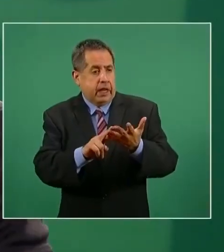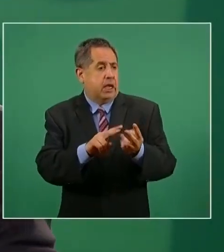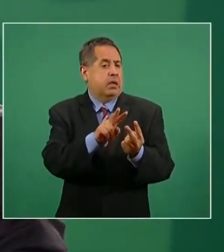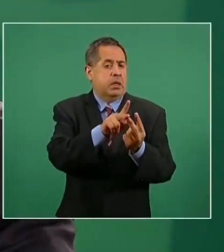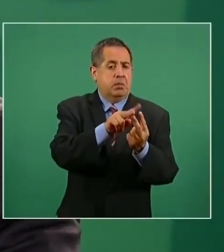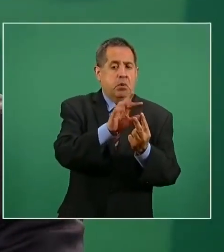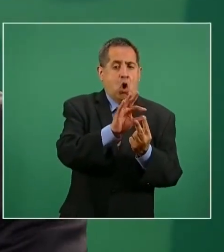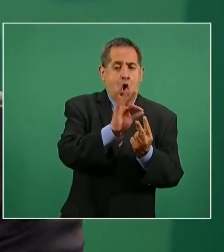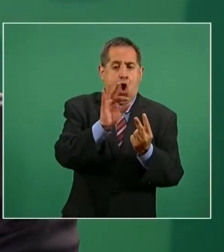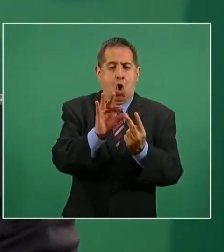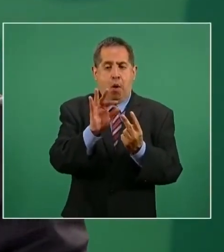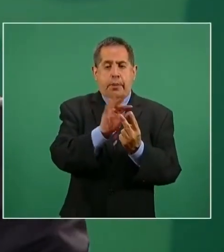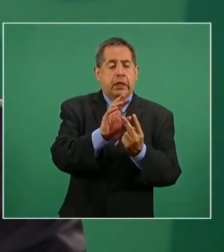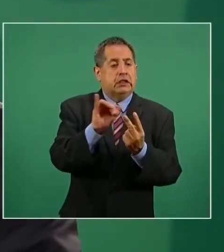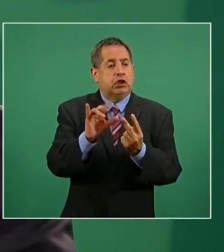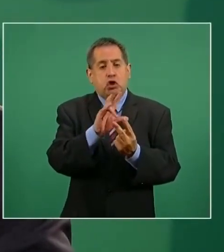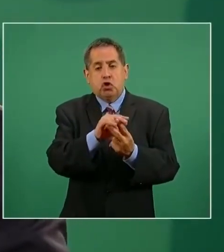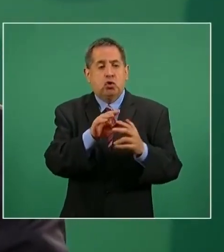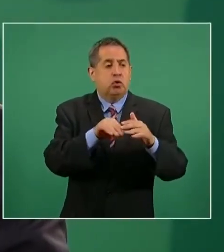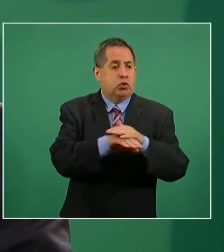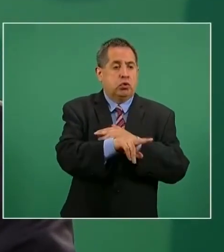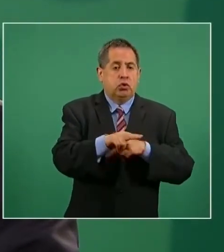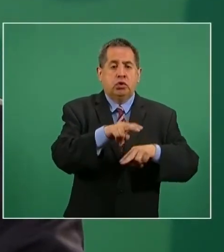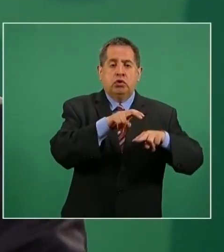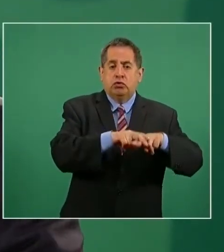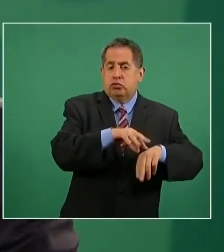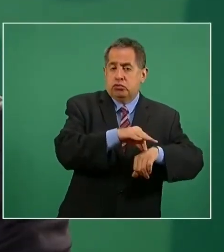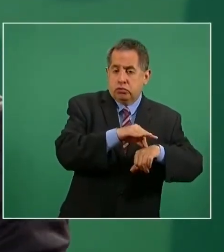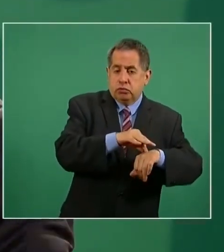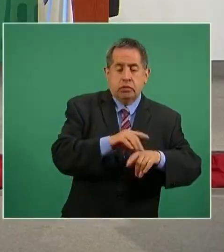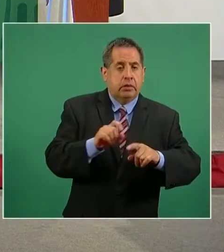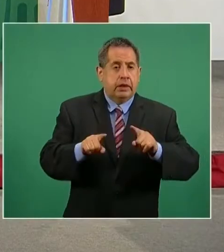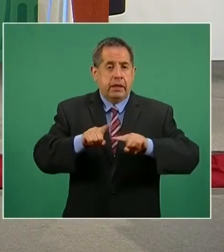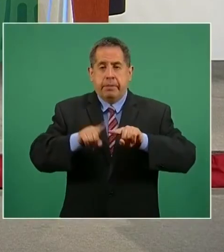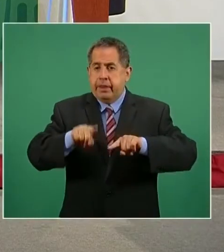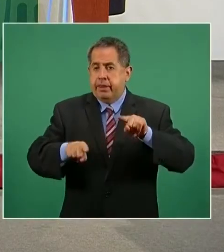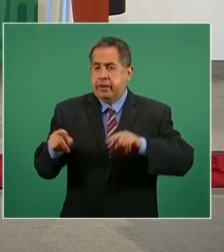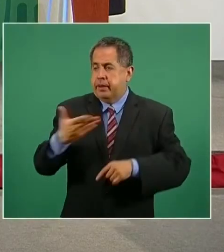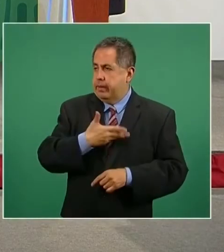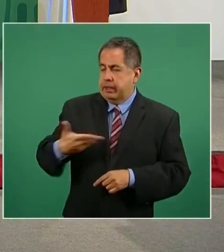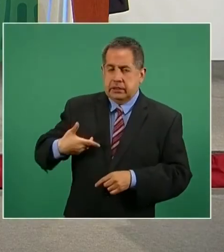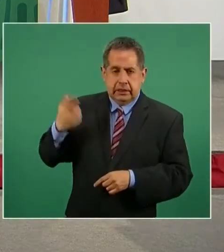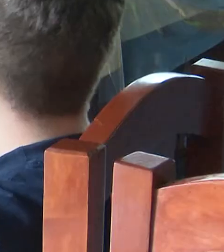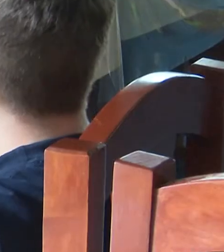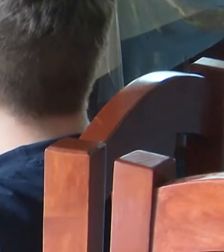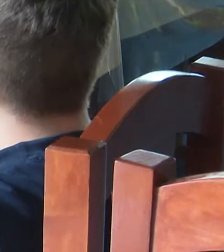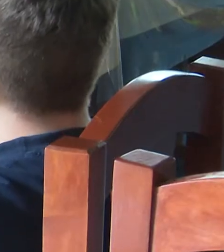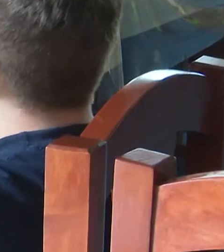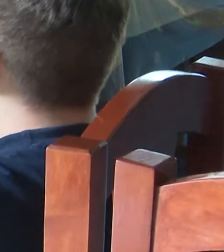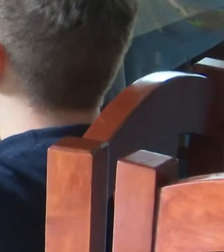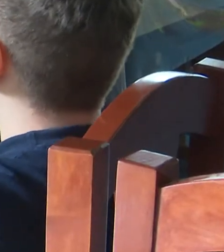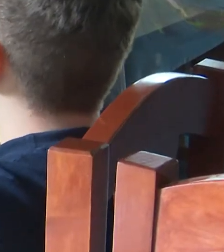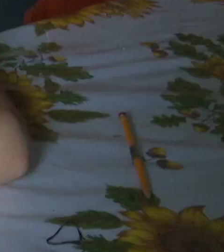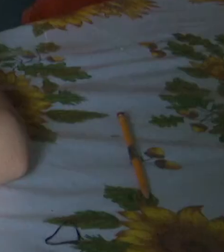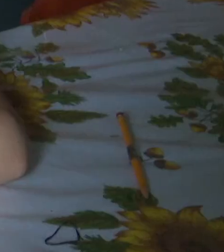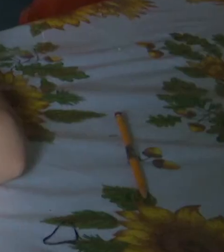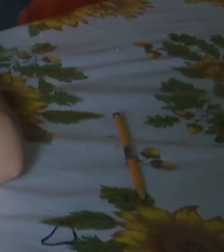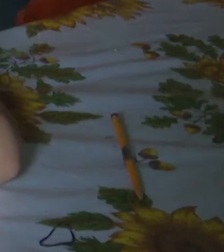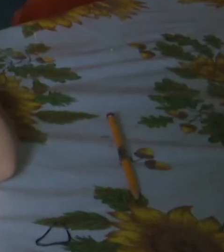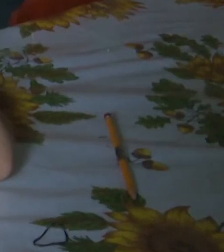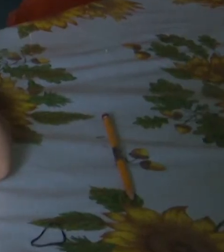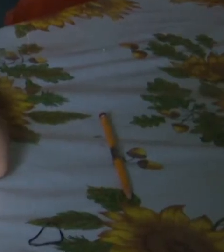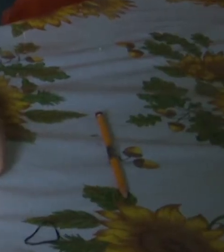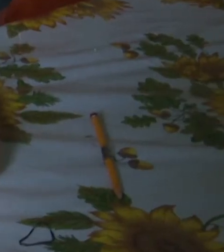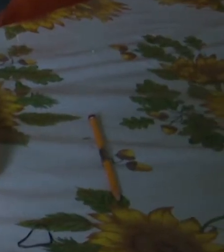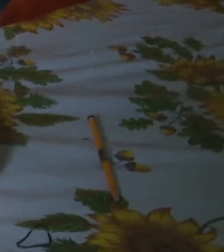en la República, como lo instruyó el señor presidente de la República. Dijo que hay un protocolo para el